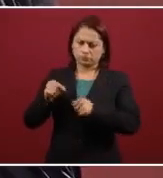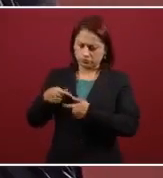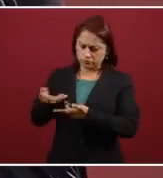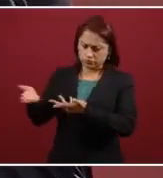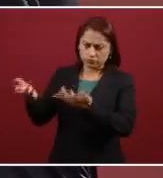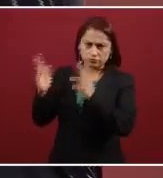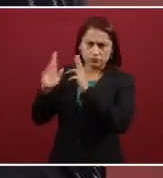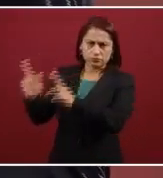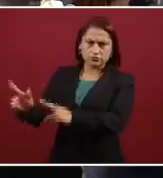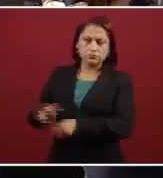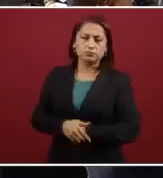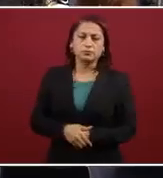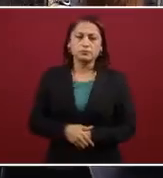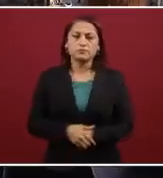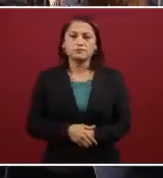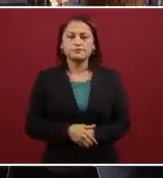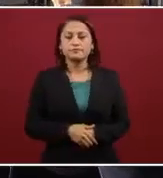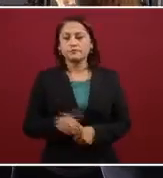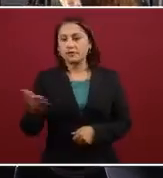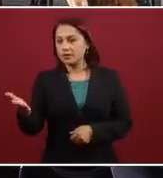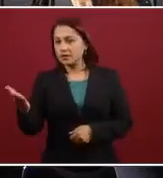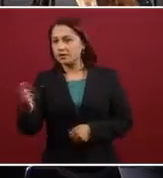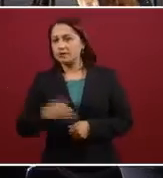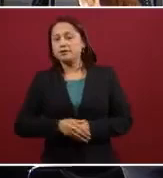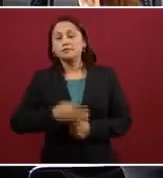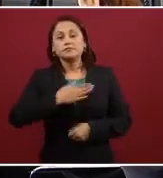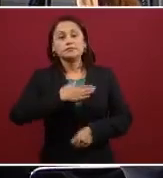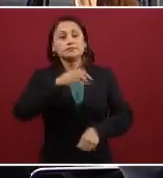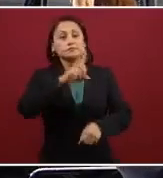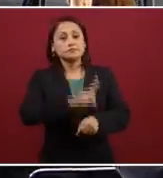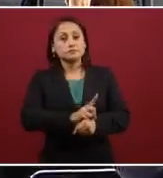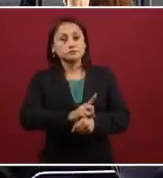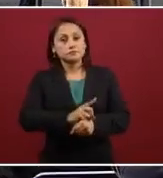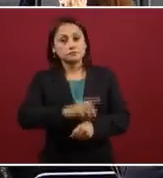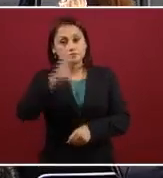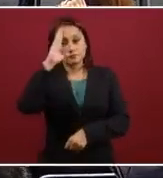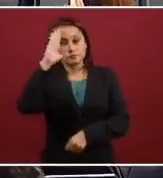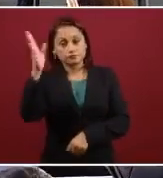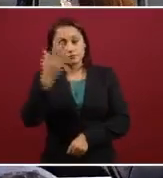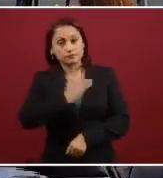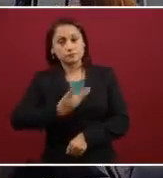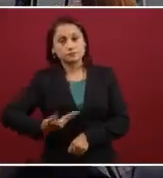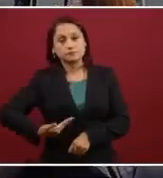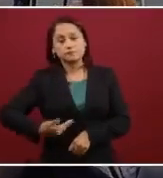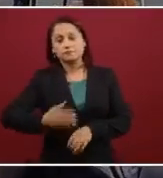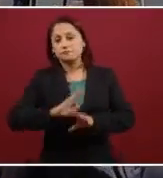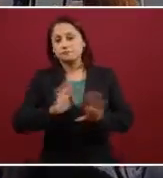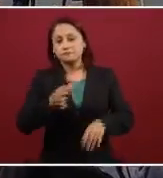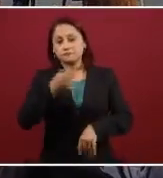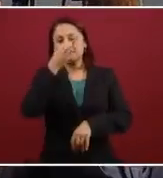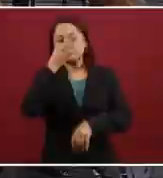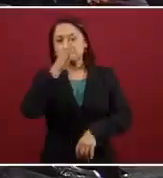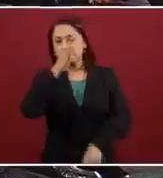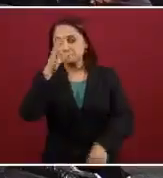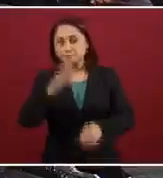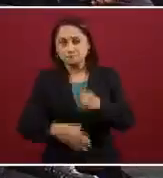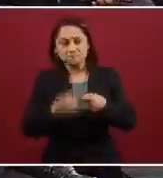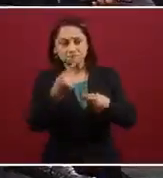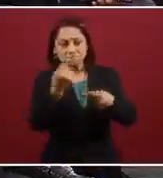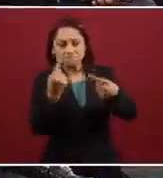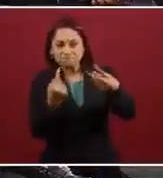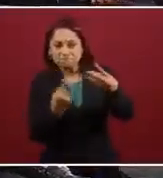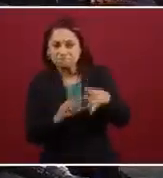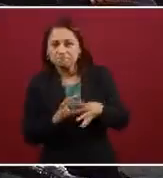Gracias. Isabel. Buenos días, señor presidente. Pues ya casi dijo todo, ya estamos por terminar. Nada más, usted dijo